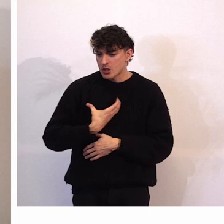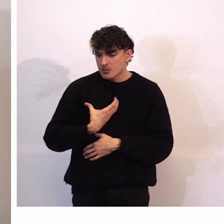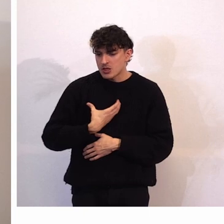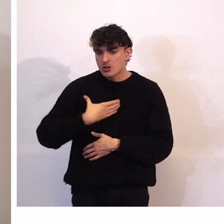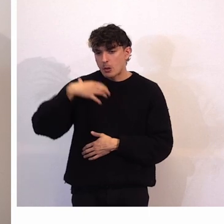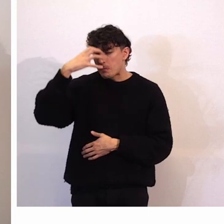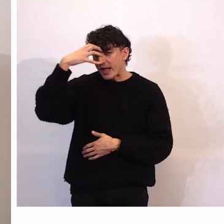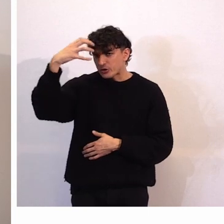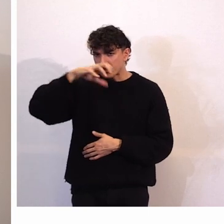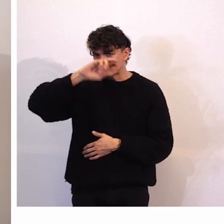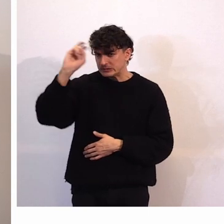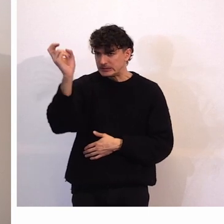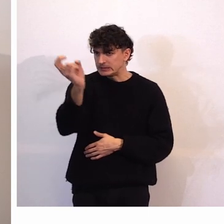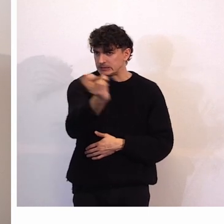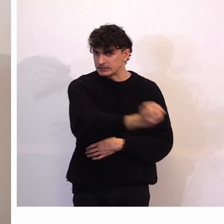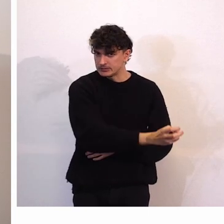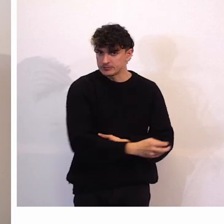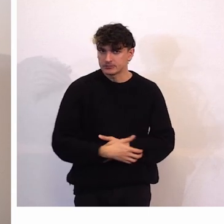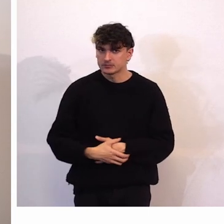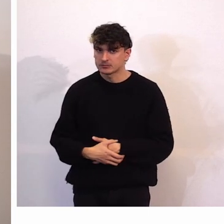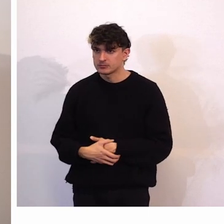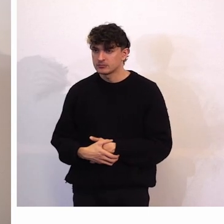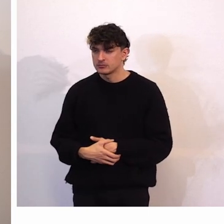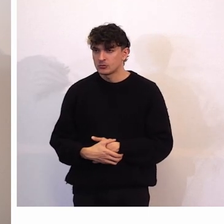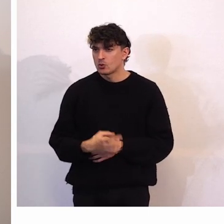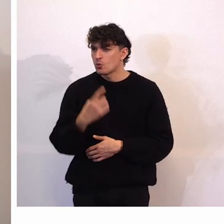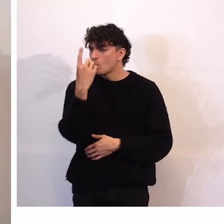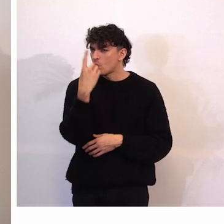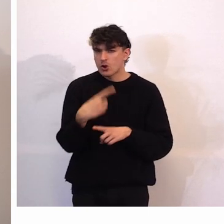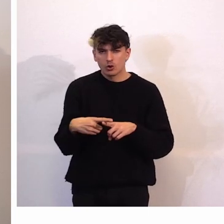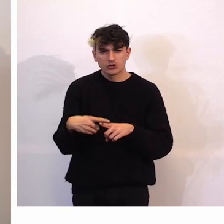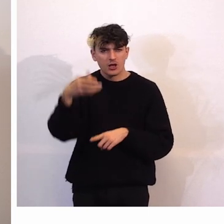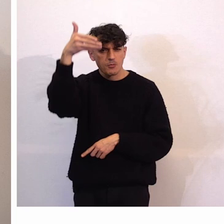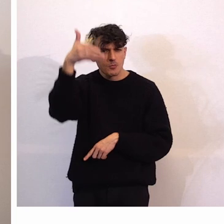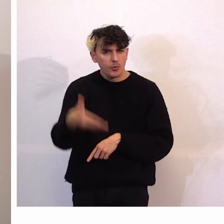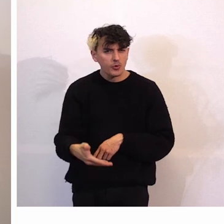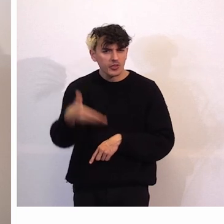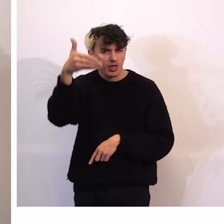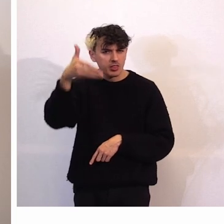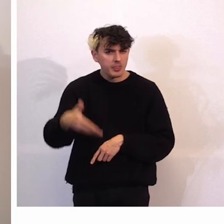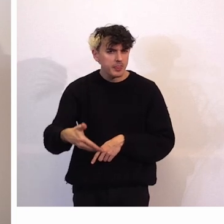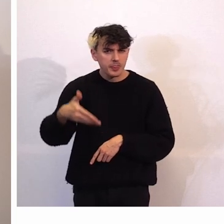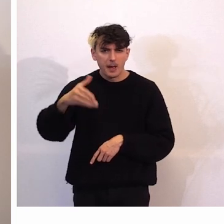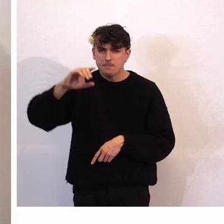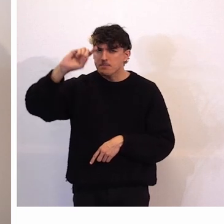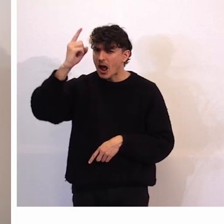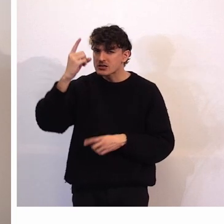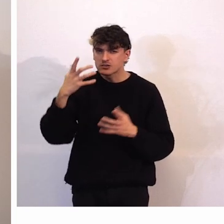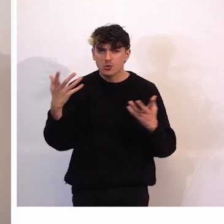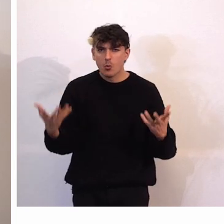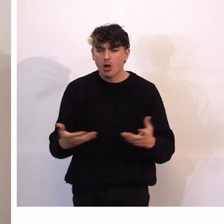patronatos, etc. Una de las cosas más importantes que he hecho como